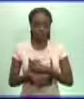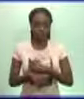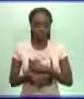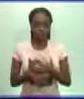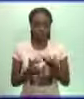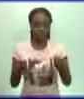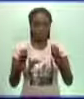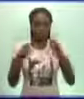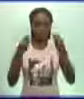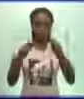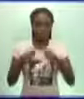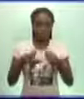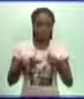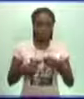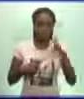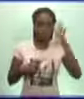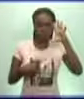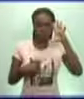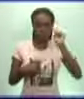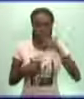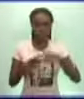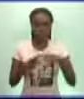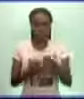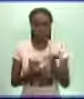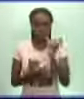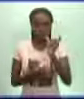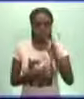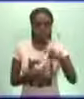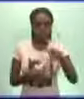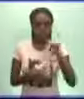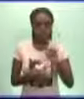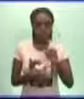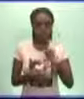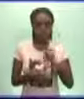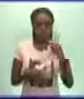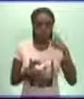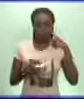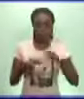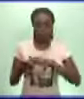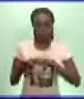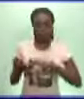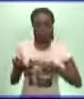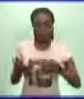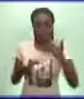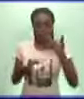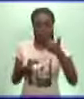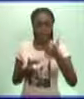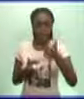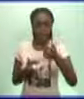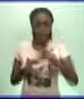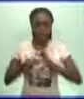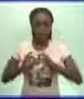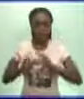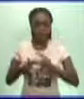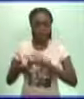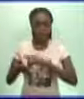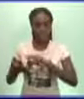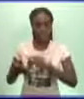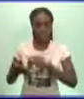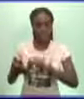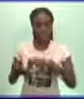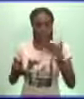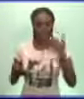nuestro vocabulario y adquirir agilidad en la lectura. Además de que mejoras la ortografía y, por